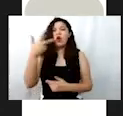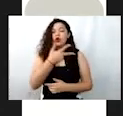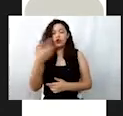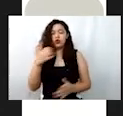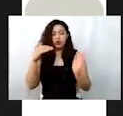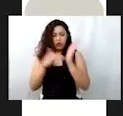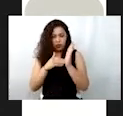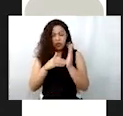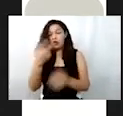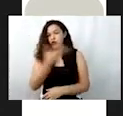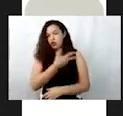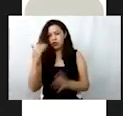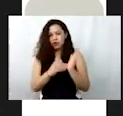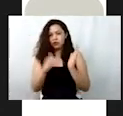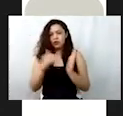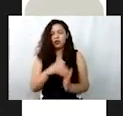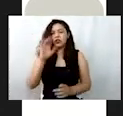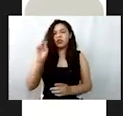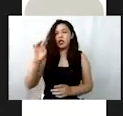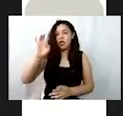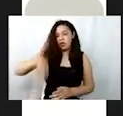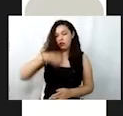en actividades de I+D+I.